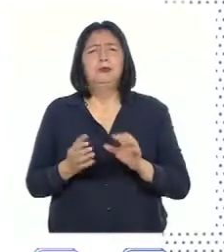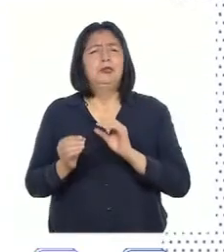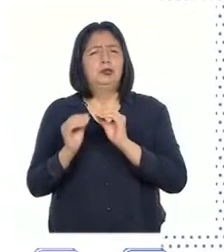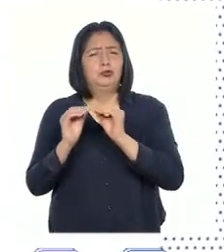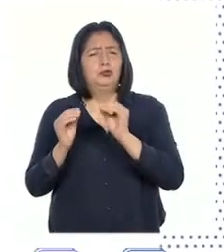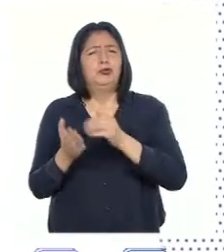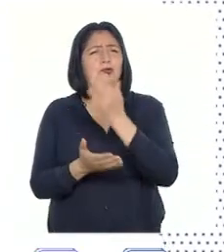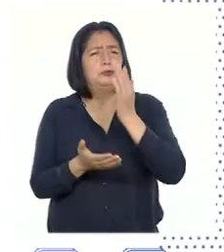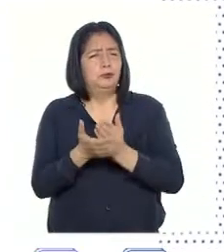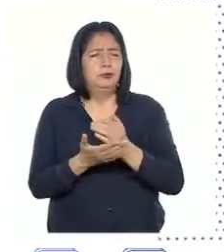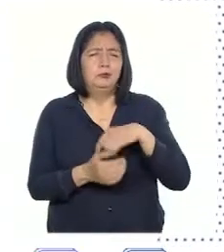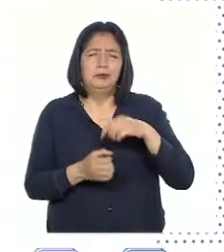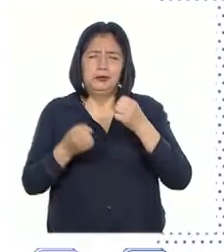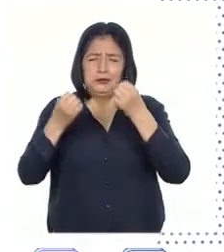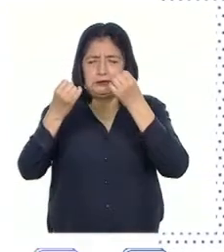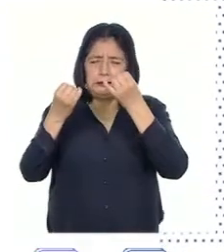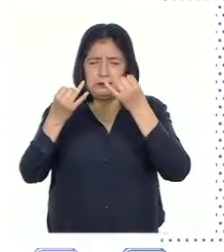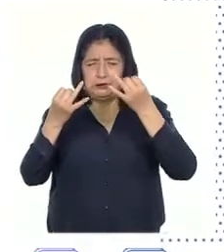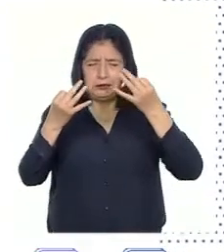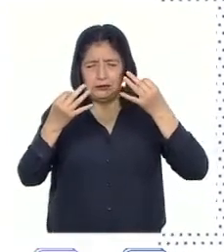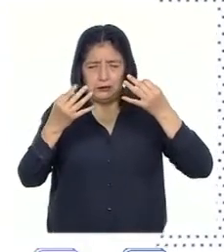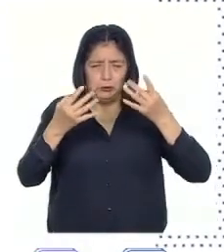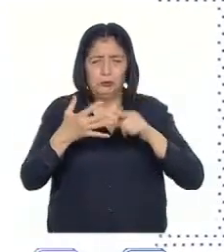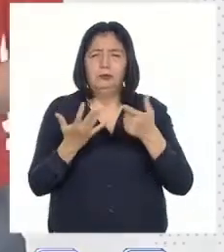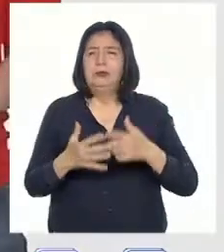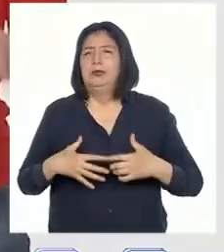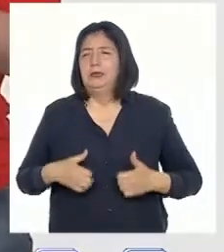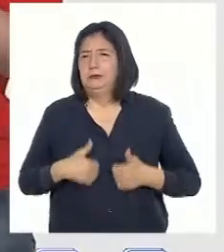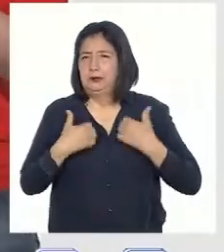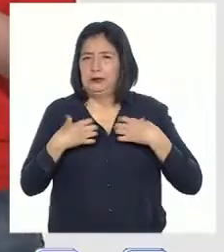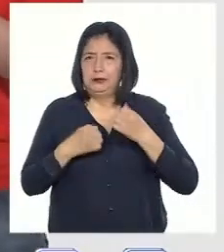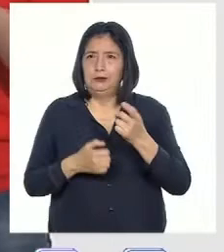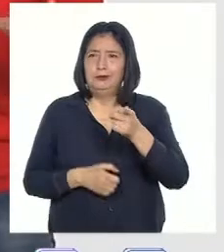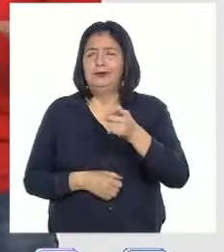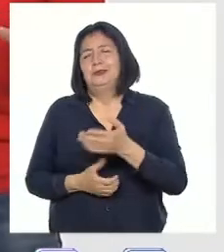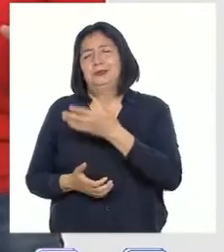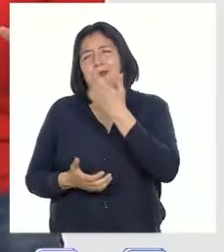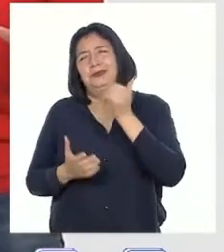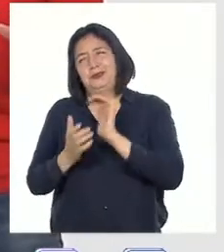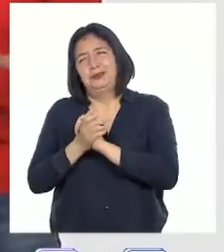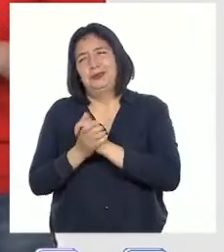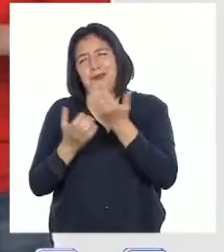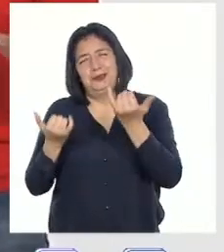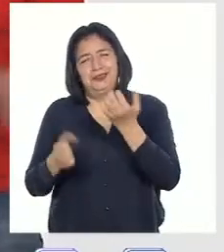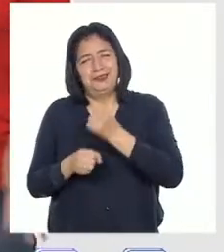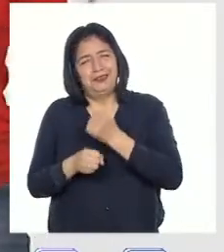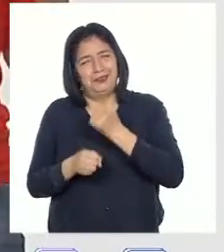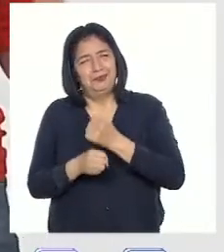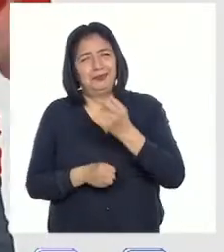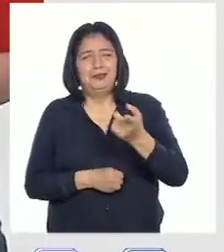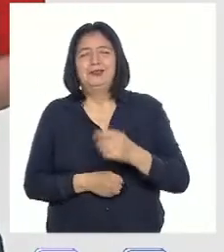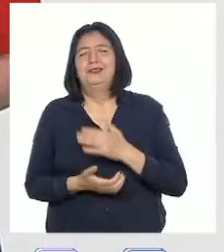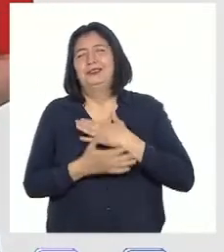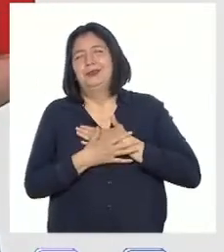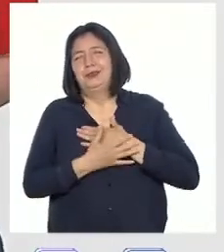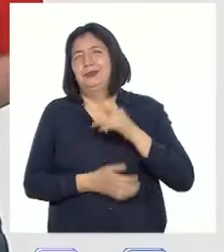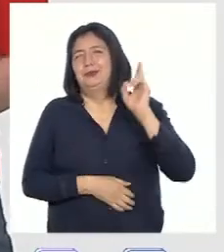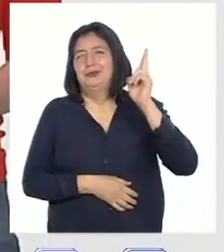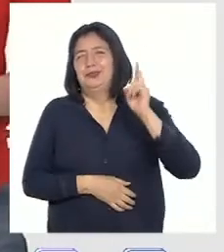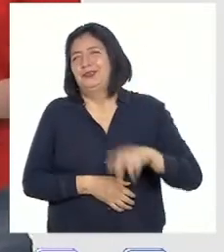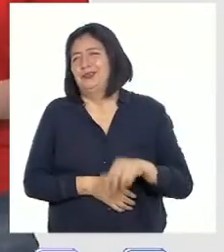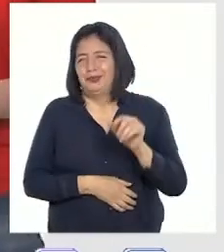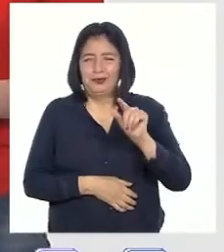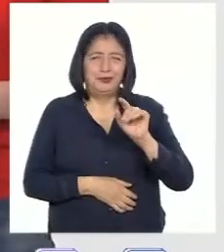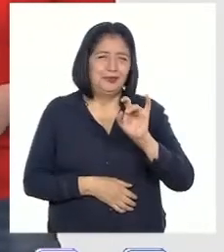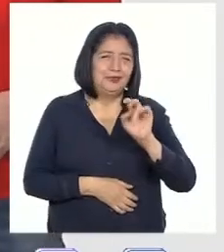problemas y hacer cálculos necesarios para la vida saludable. Y nuestro mejor aliado para esta tarea, sin duda, es nuestro querido profesor